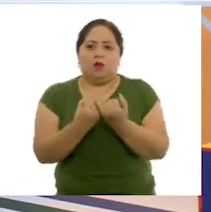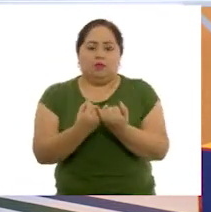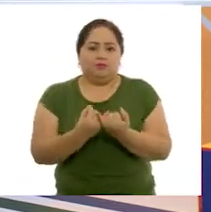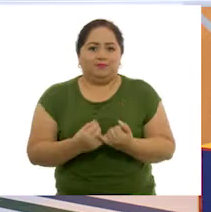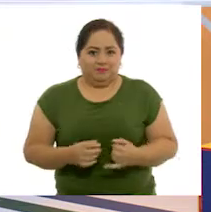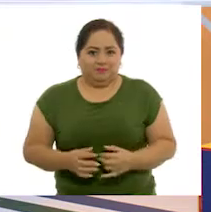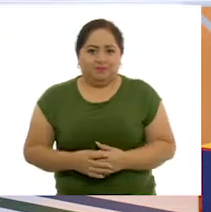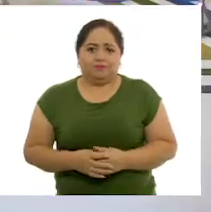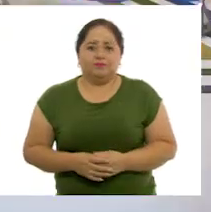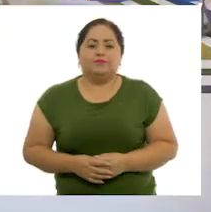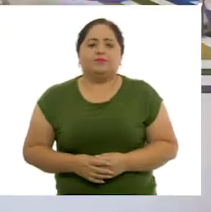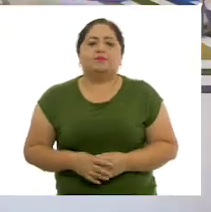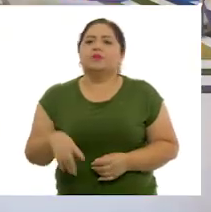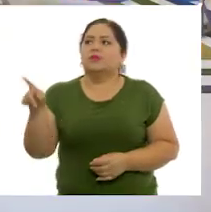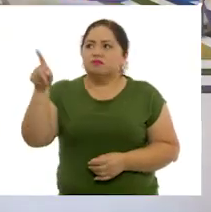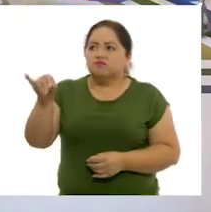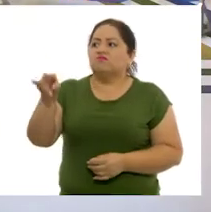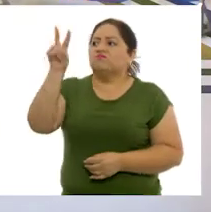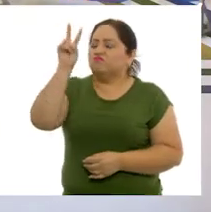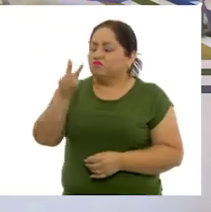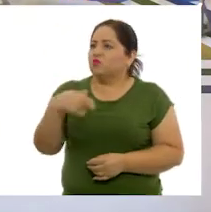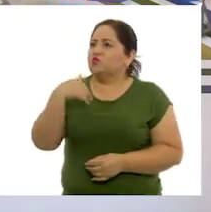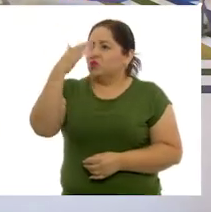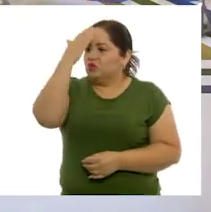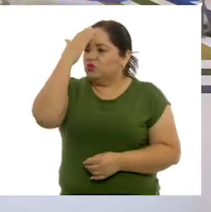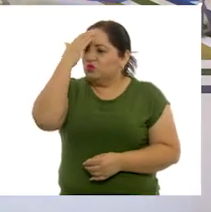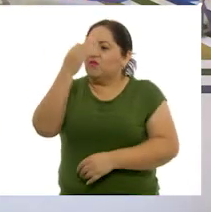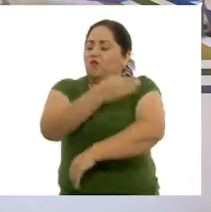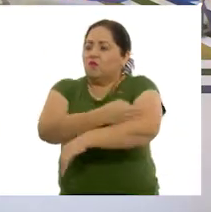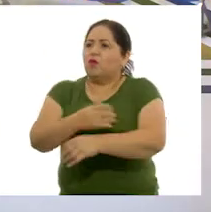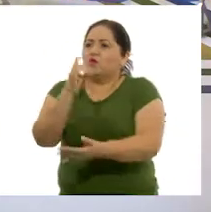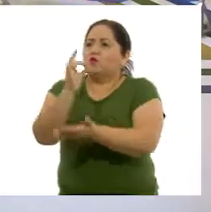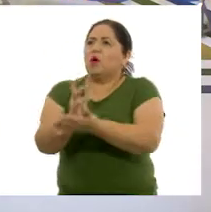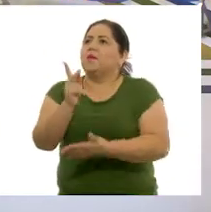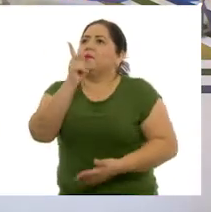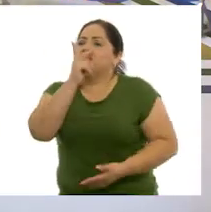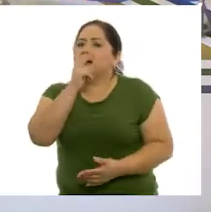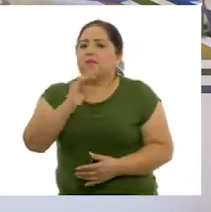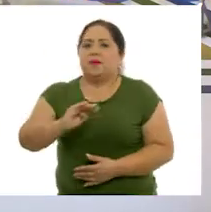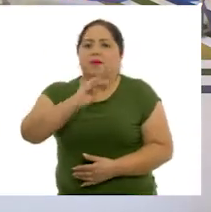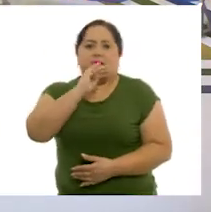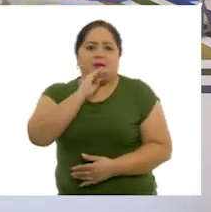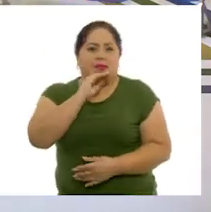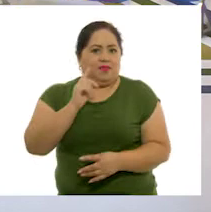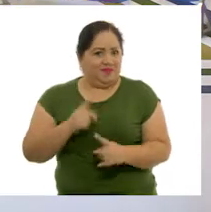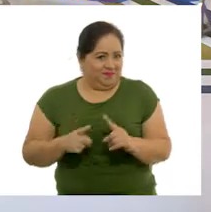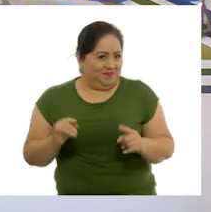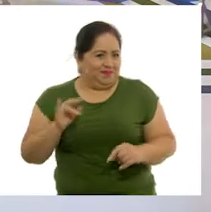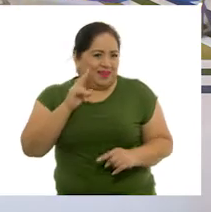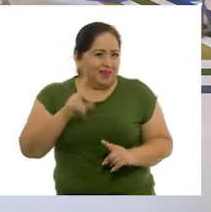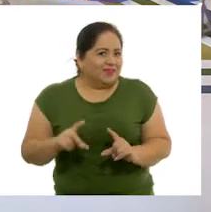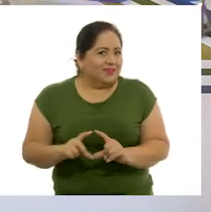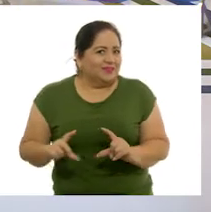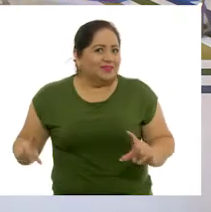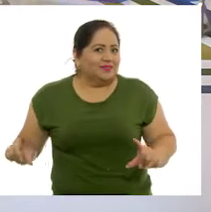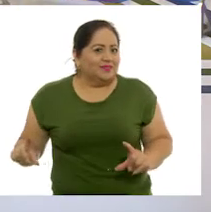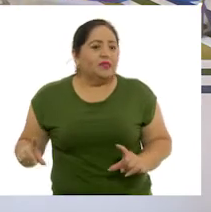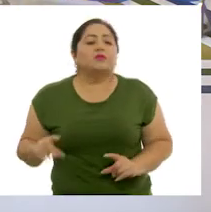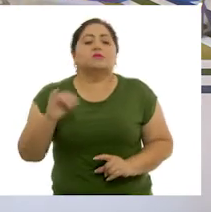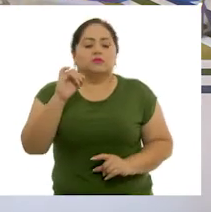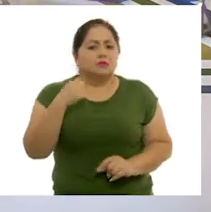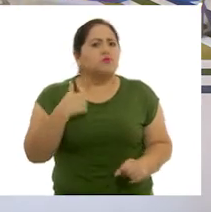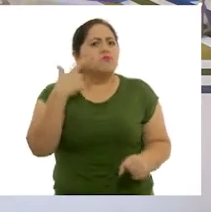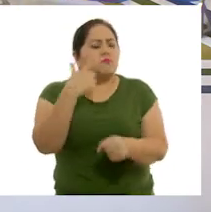integrantes. Es cierto, yo conozco familias con un solo papá o con una sola mamá. Exacto, como las que están aquí. Yo también me he dado cuenta de